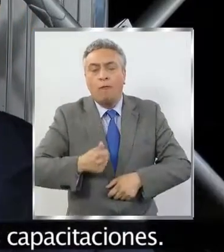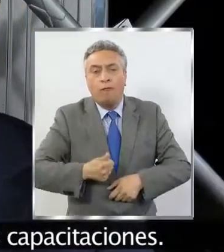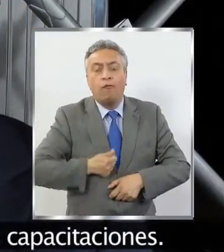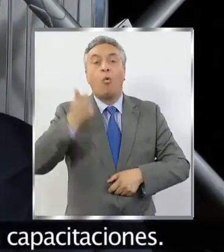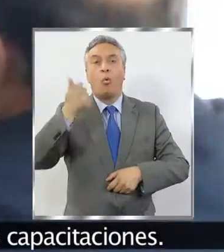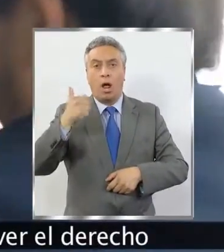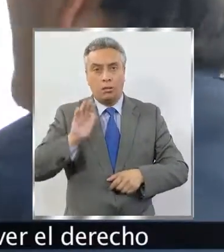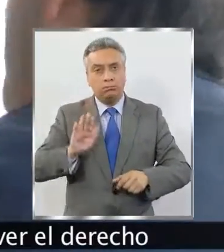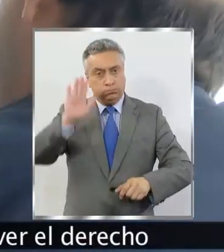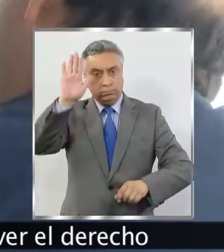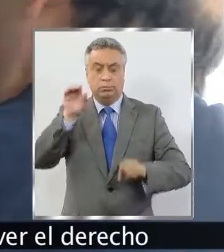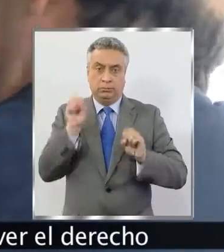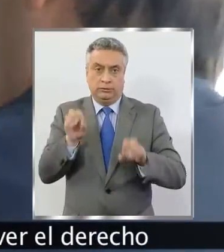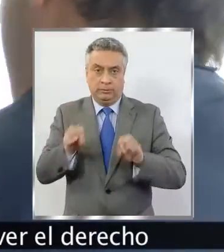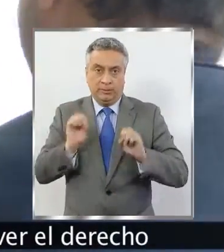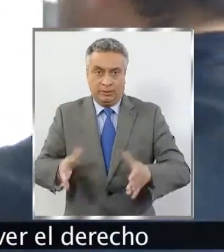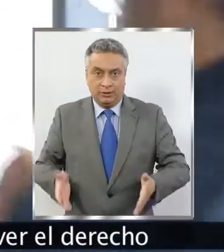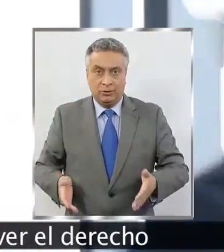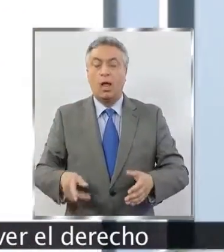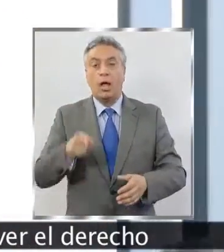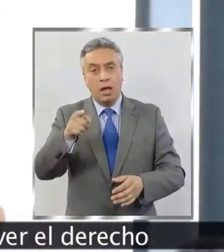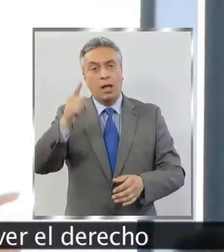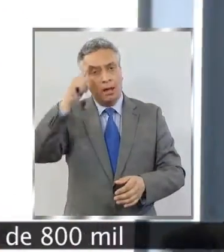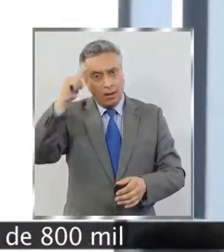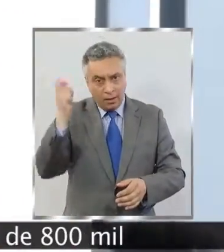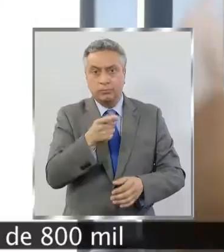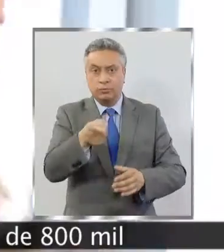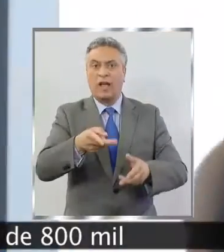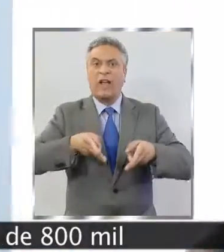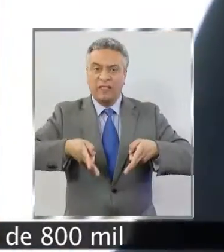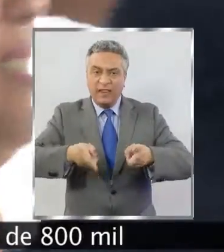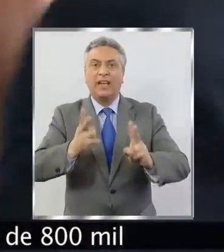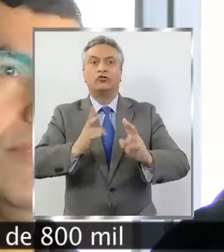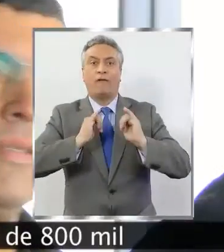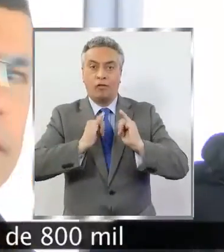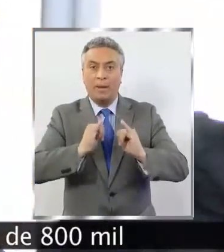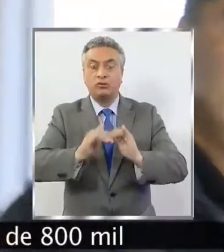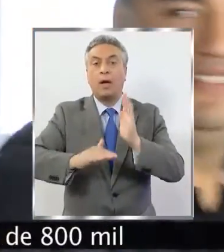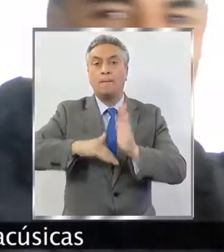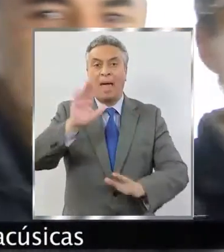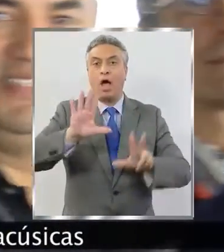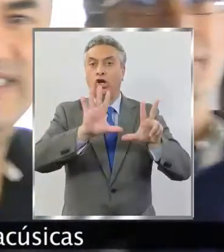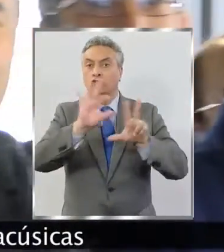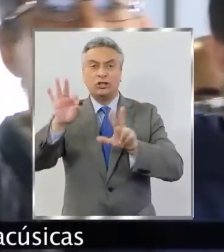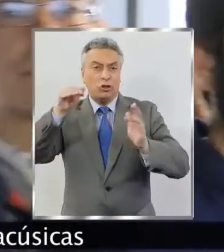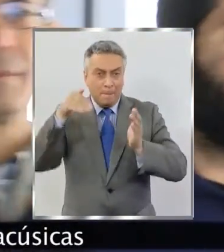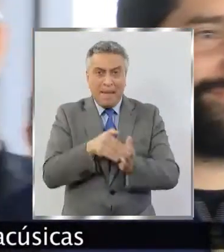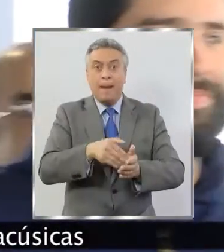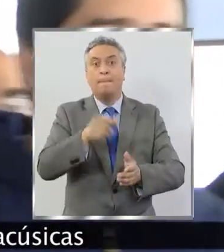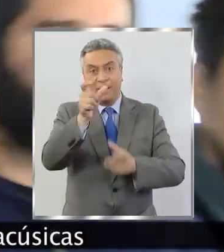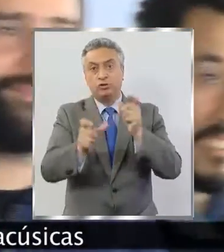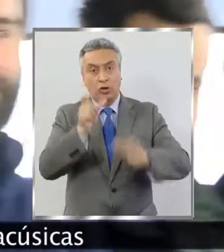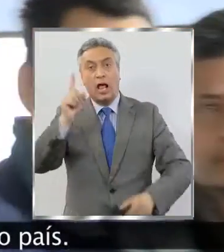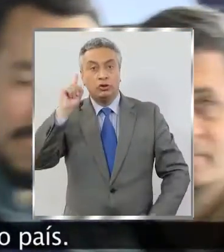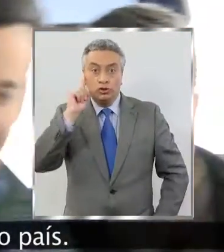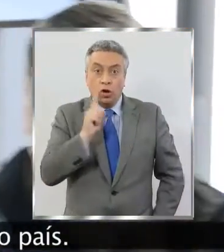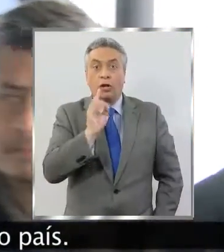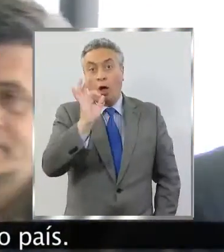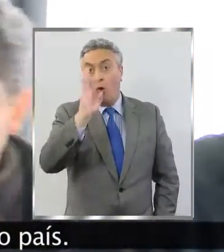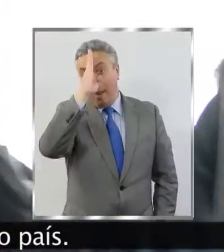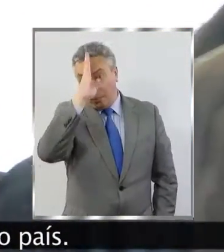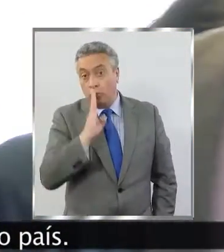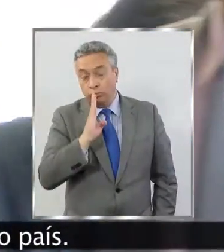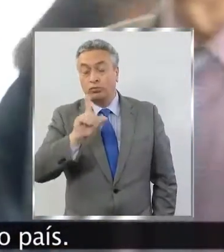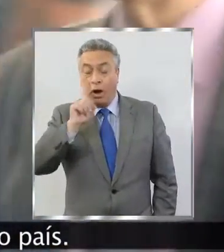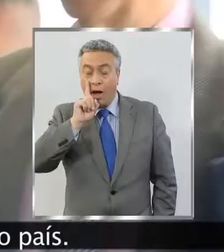a esta capacitación. Iniciativas que buscan promover el derecho a la información de las más de 800.000 personas sordas e hipoacúsicas que